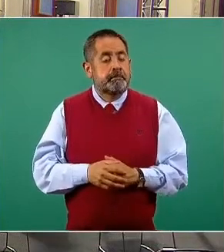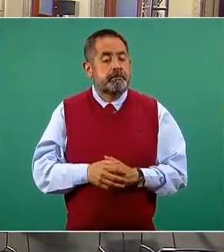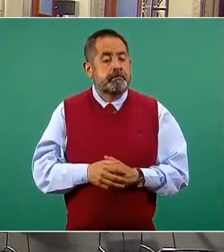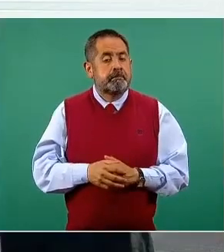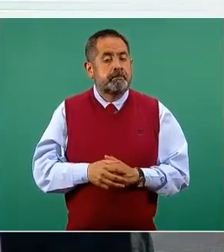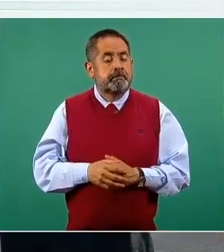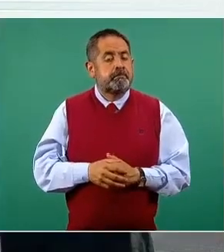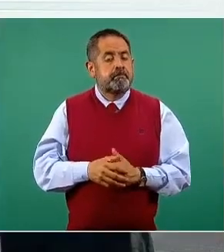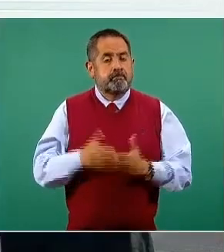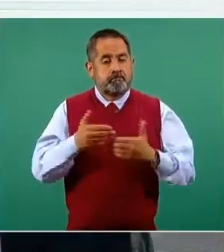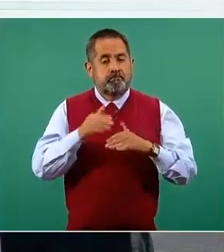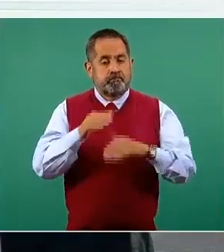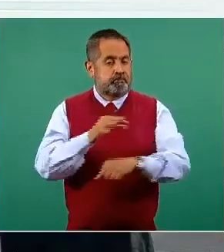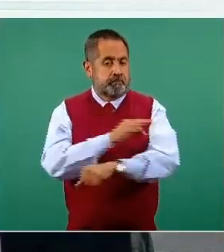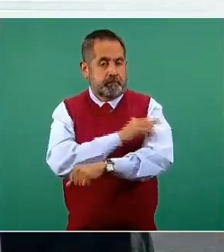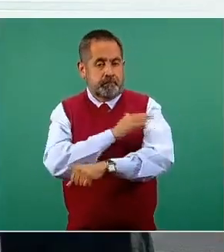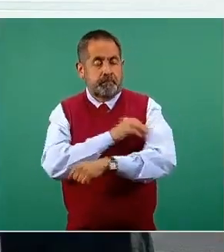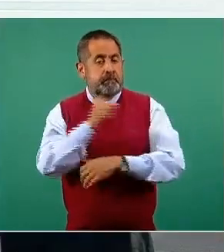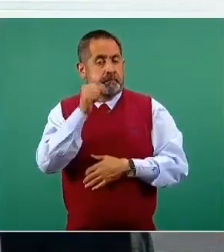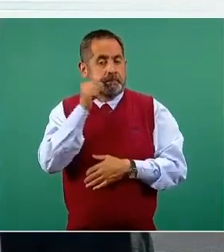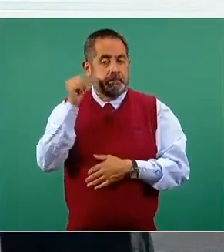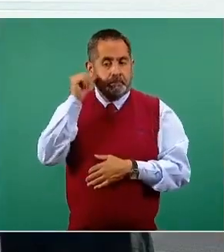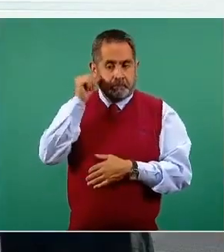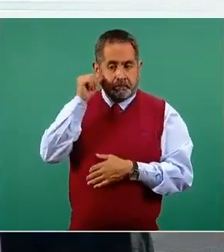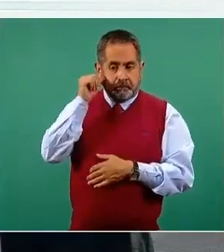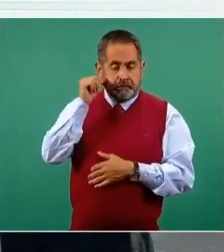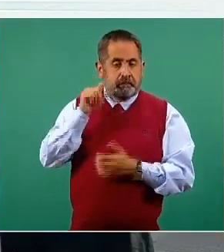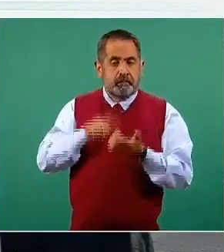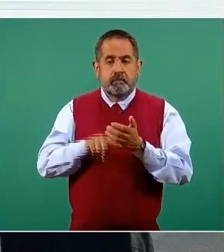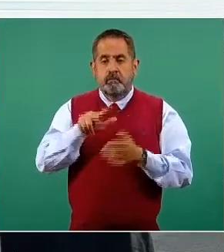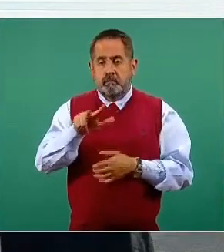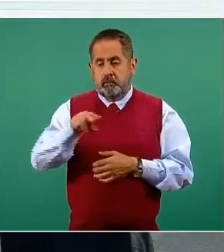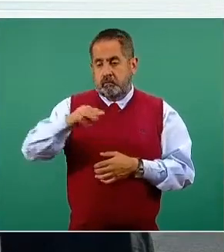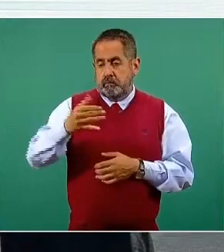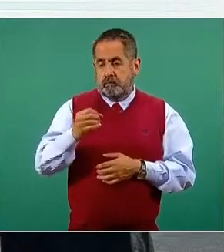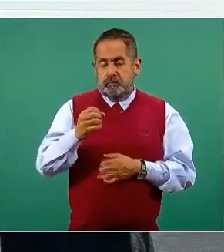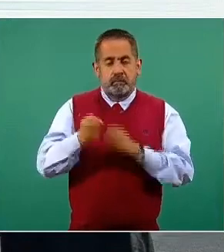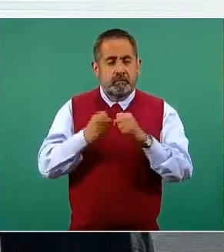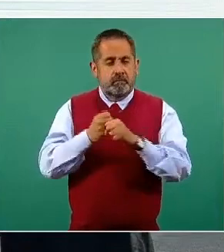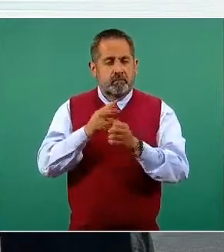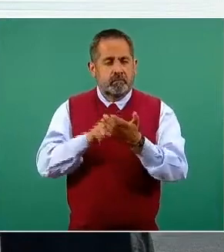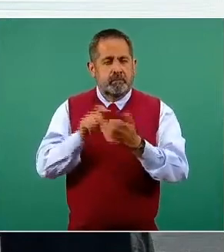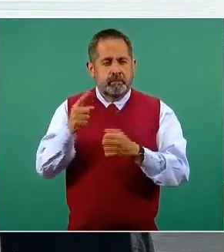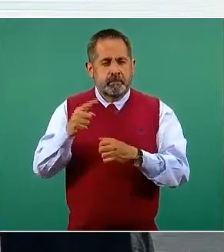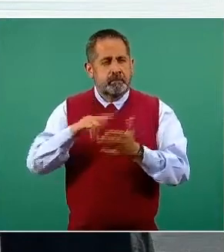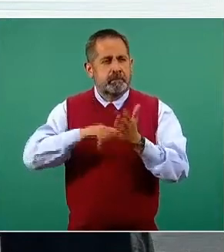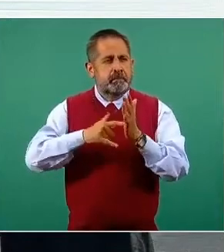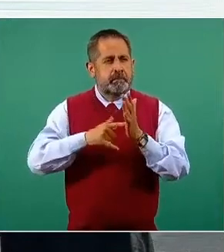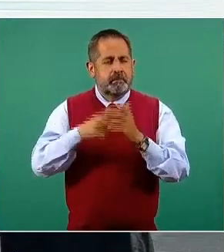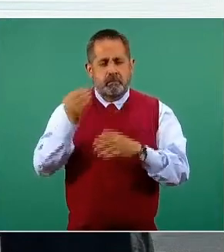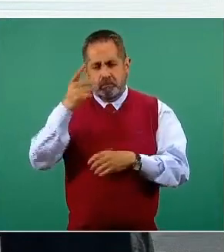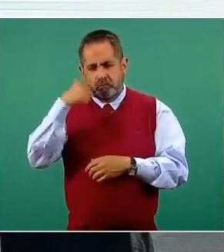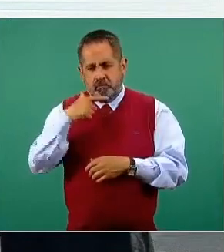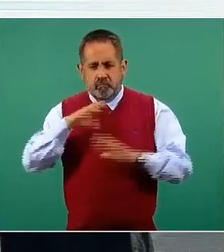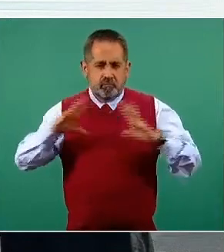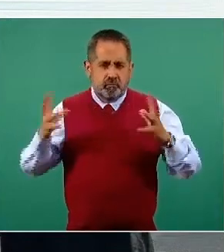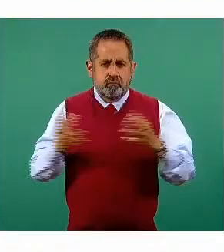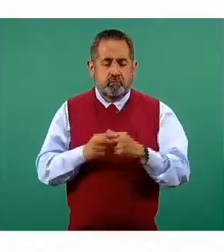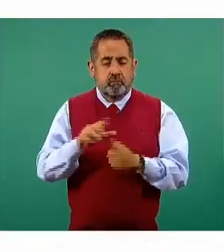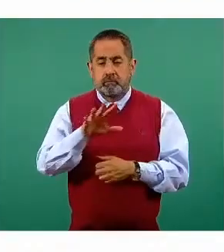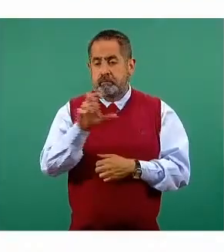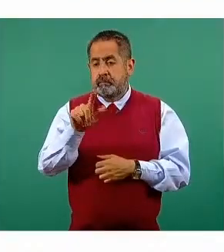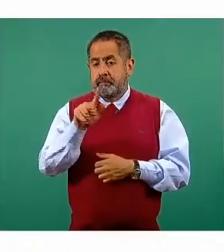vacunación. Ayer, 18 de mayo del 2021, hasta las 21 horas, vacunamos